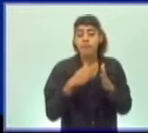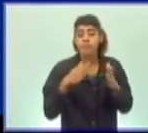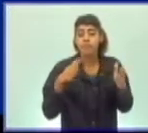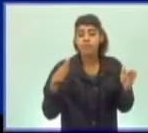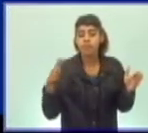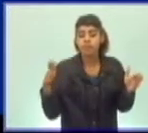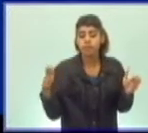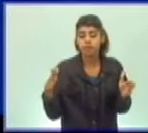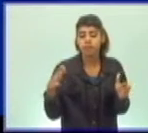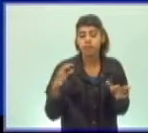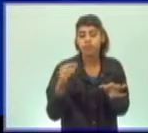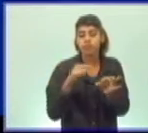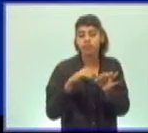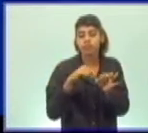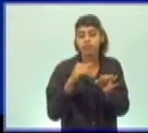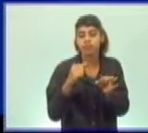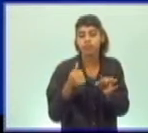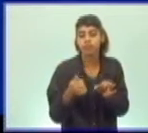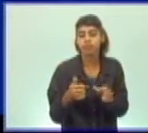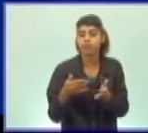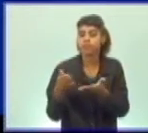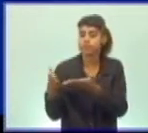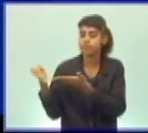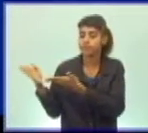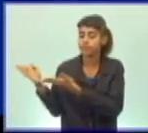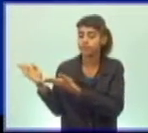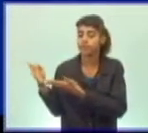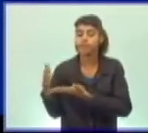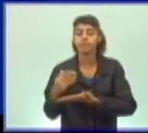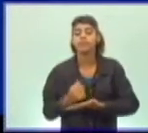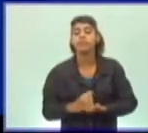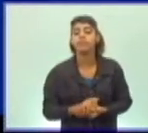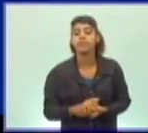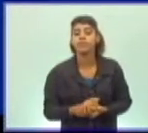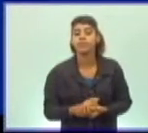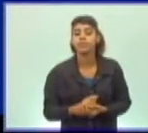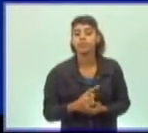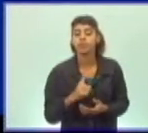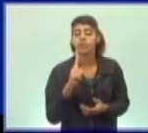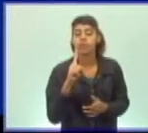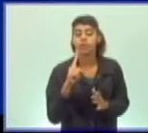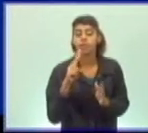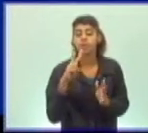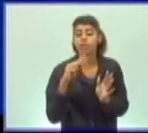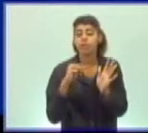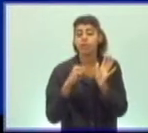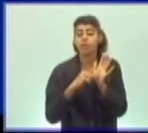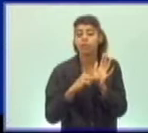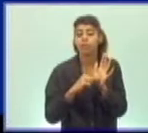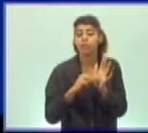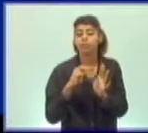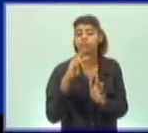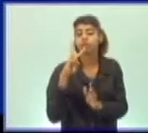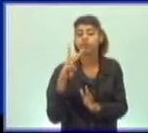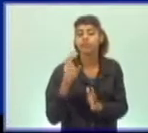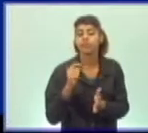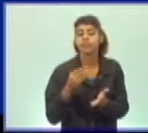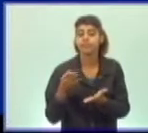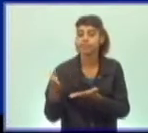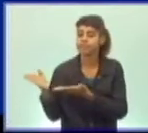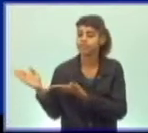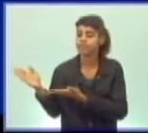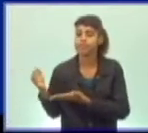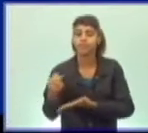del átomo y que justifiquen. Además, van a decir entre el Mg y el